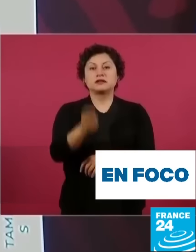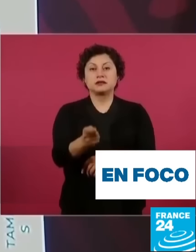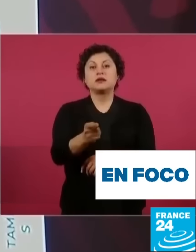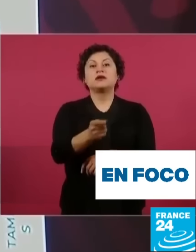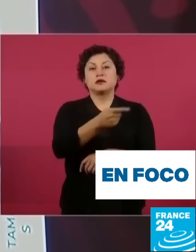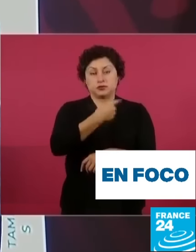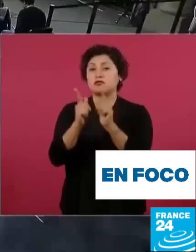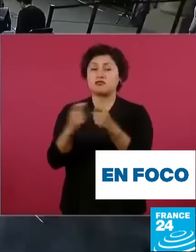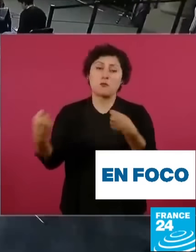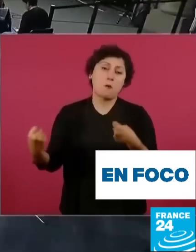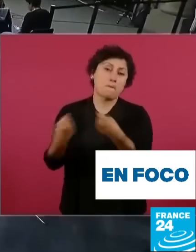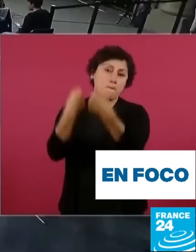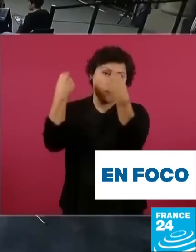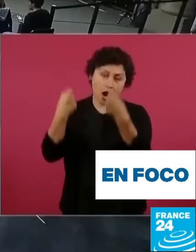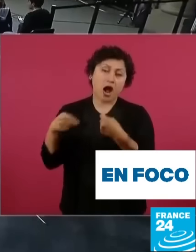con presencia